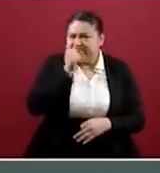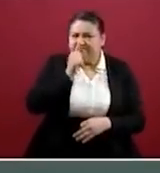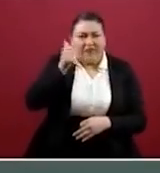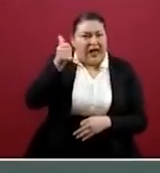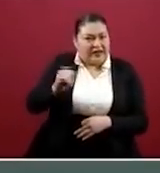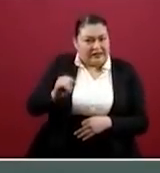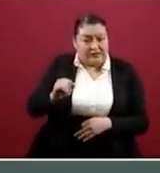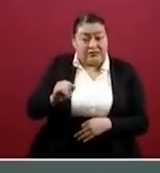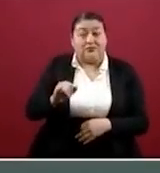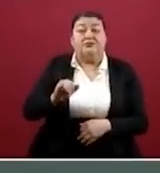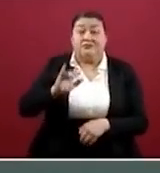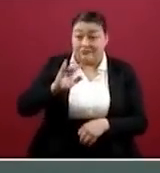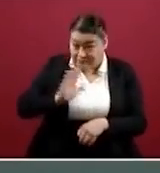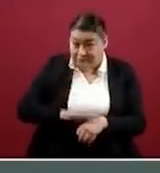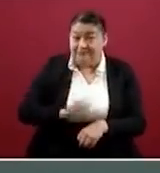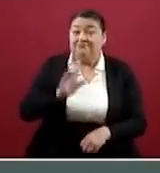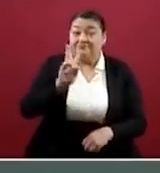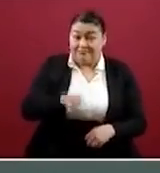más